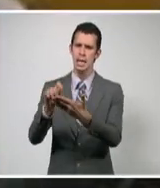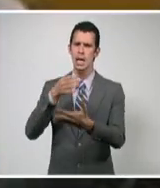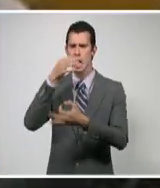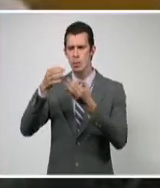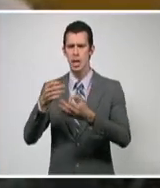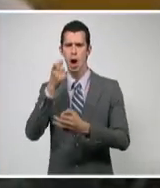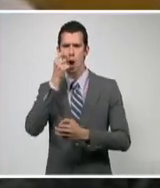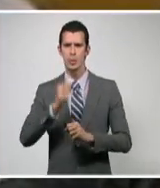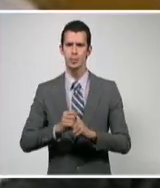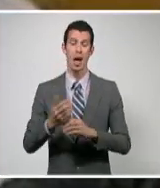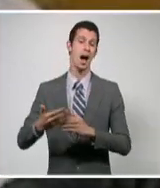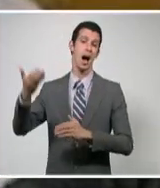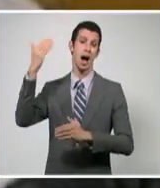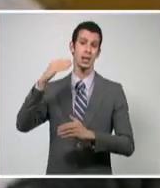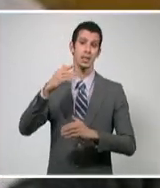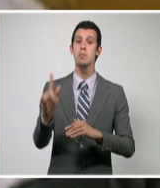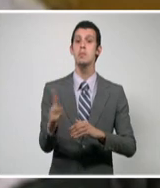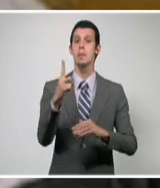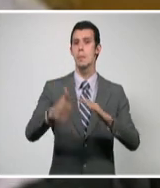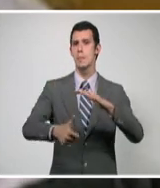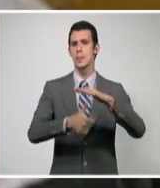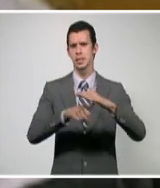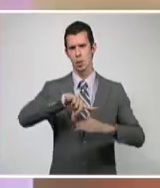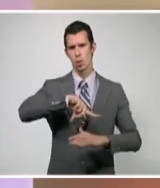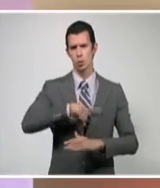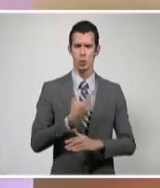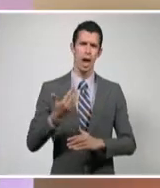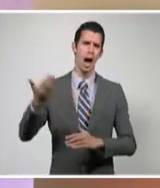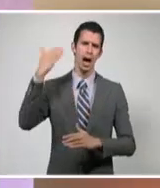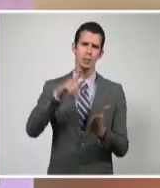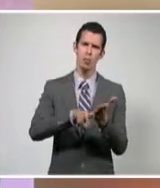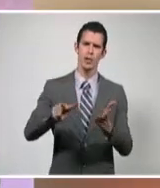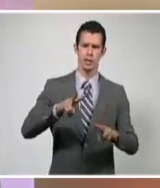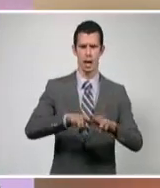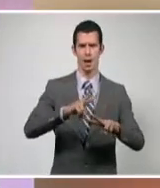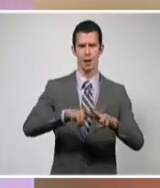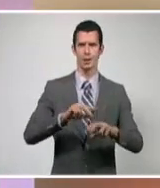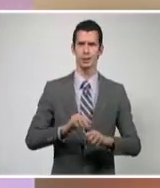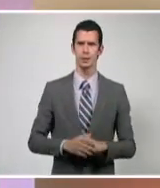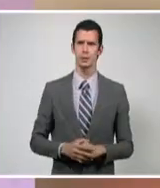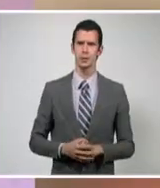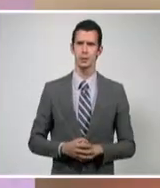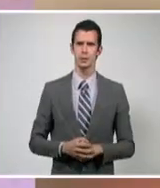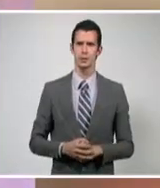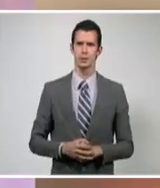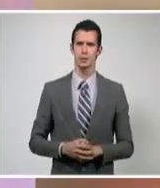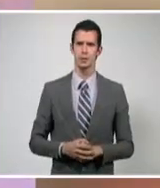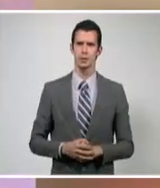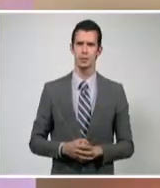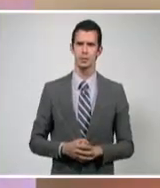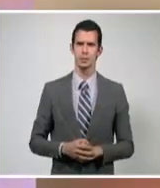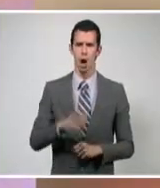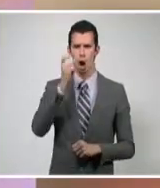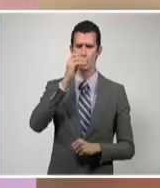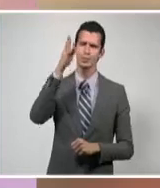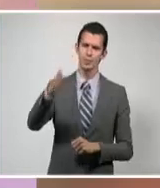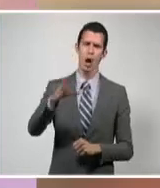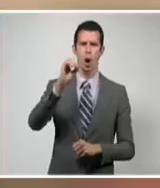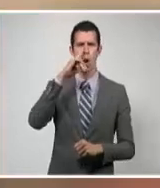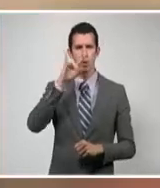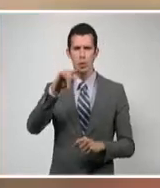siendo el primer presidente del Consejo Provincial de Cultura de la antigua provincia La Habana. Ejerció como embajador de Cuba en Naciones Unidas, la